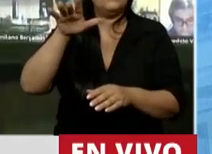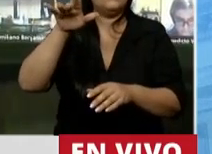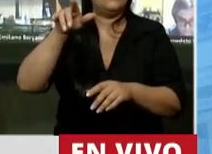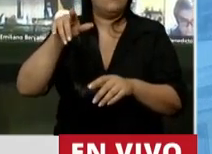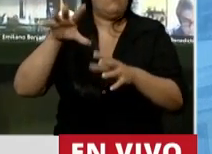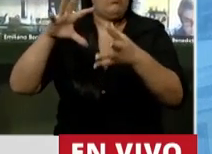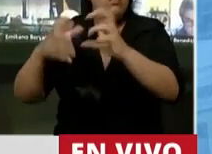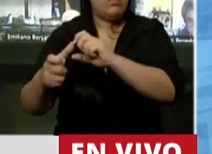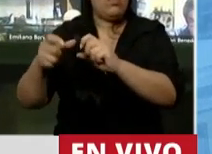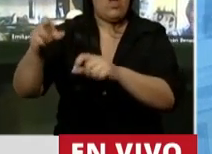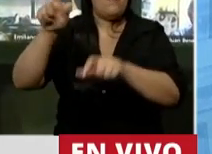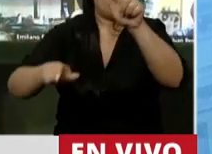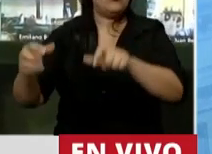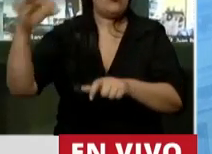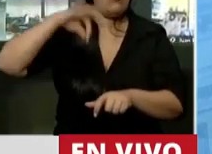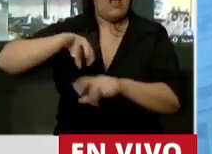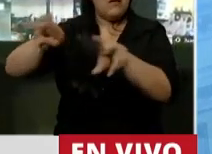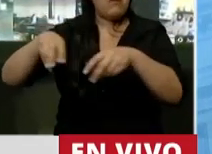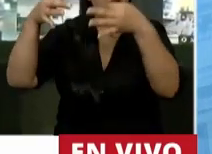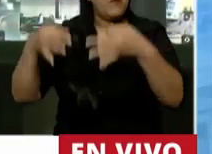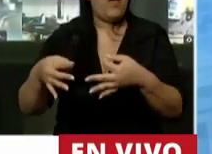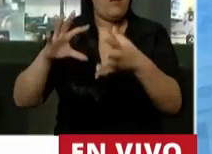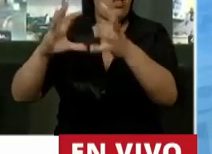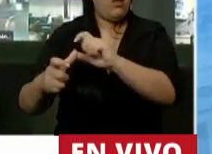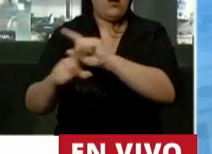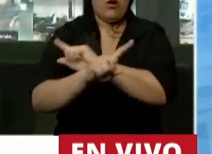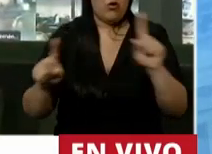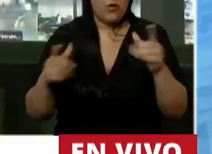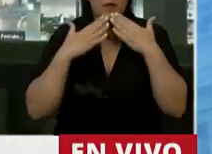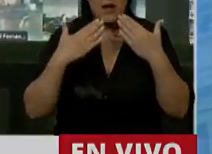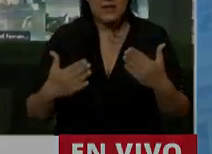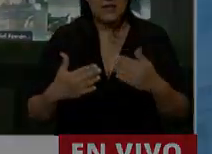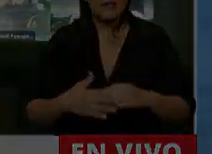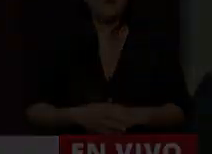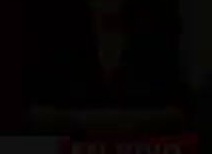generan riqueza legítima. Muchas gracias, señor presidente. Gracias, diputada.